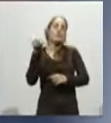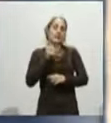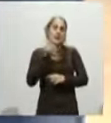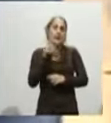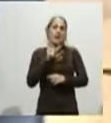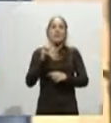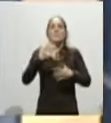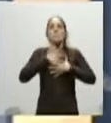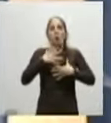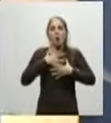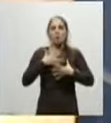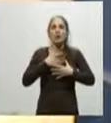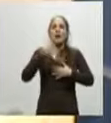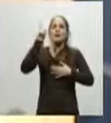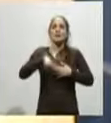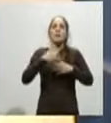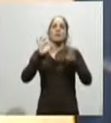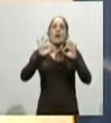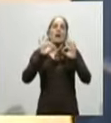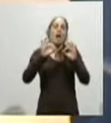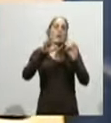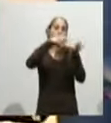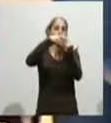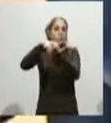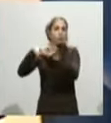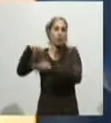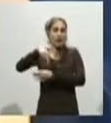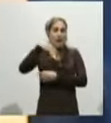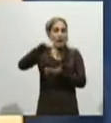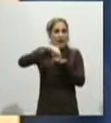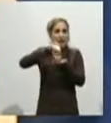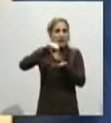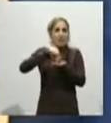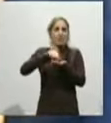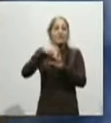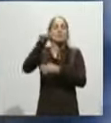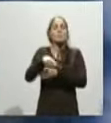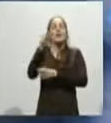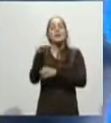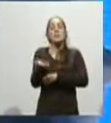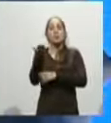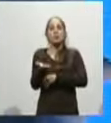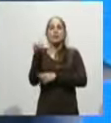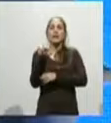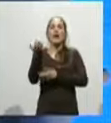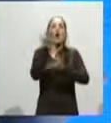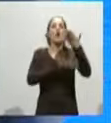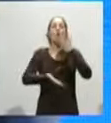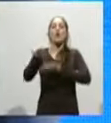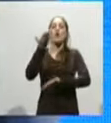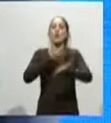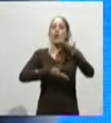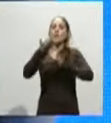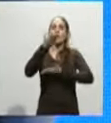tengan las distintas corporaciones municipales, sino que también es importante, importantísima, la colaboración sin duda de todas